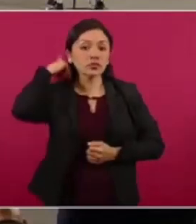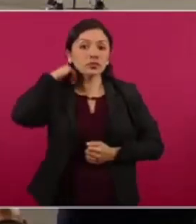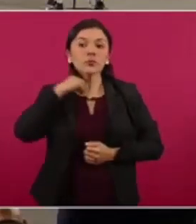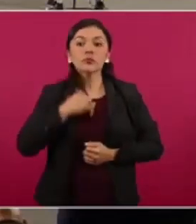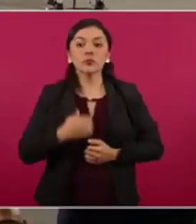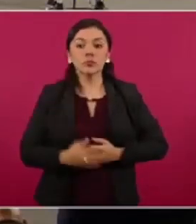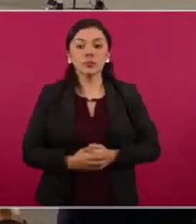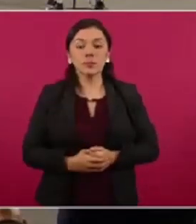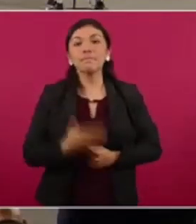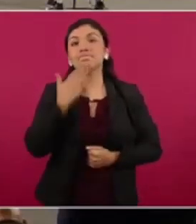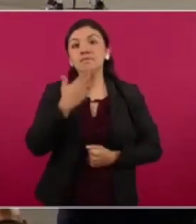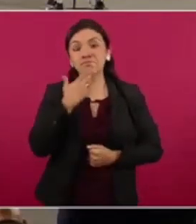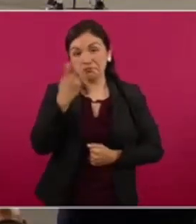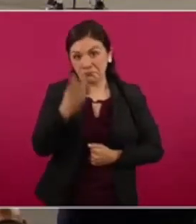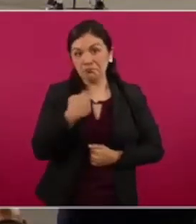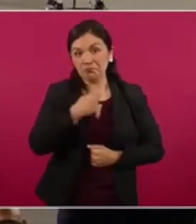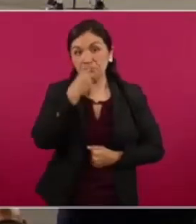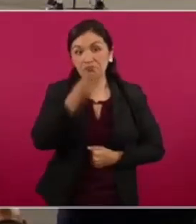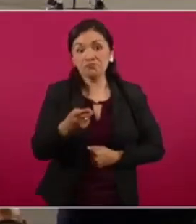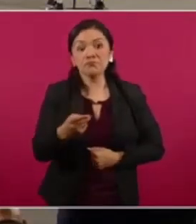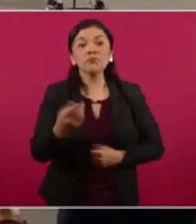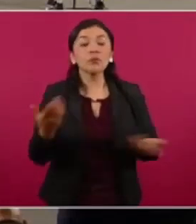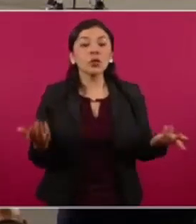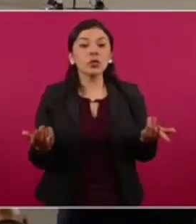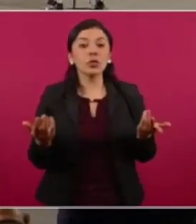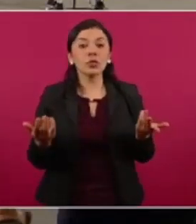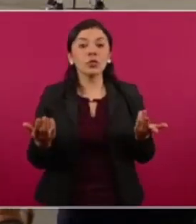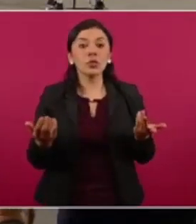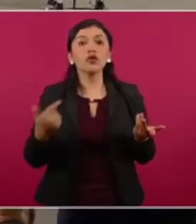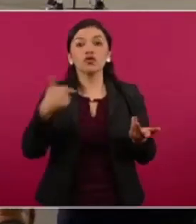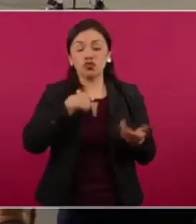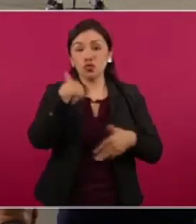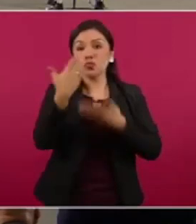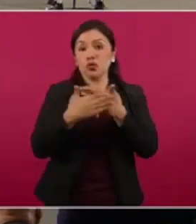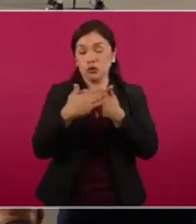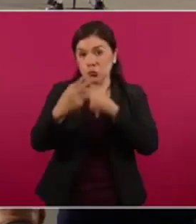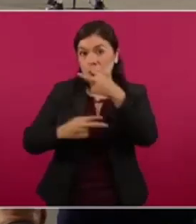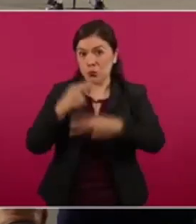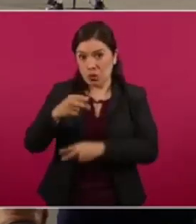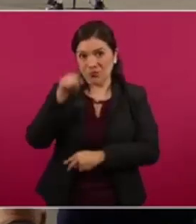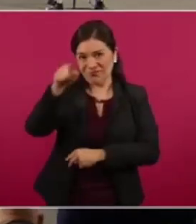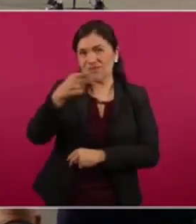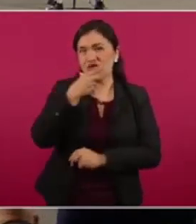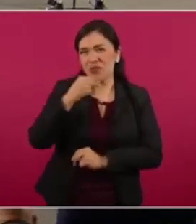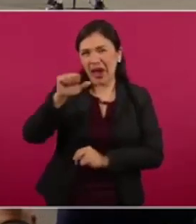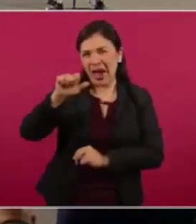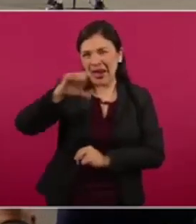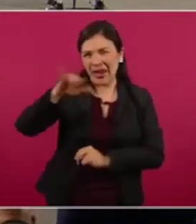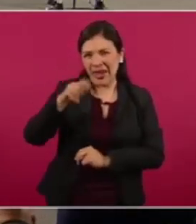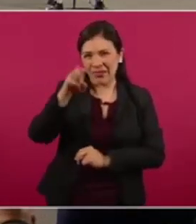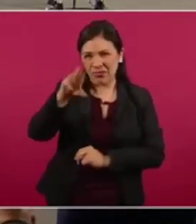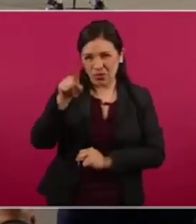Informarles que vamos a estar por allá, Alejandro, ahora que ya